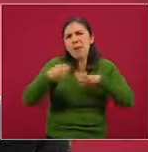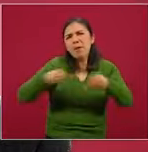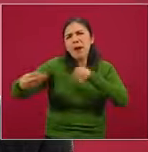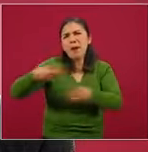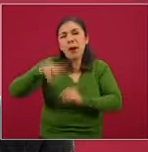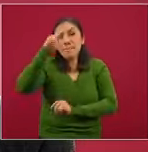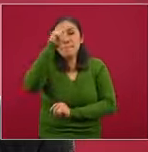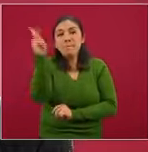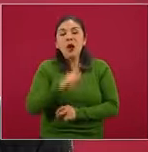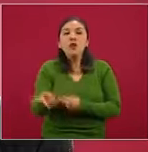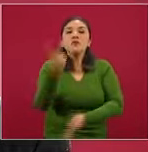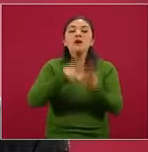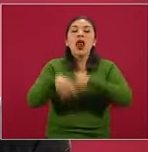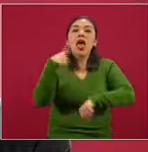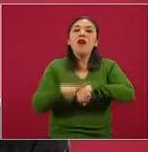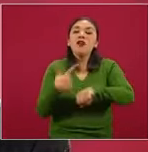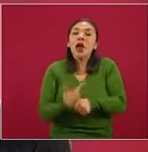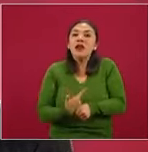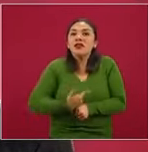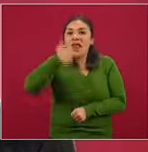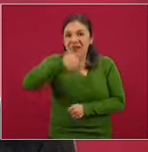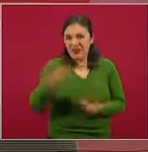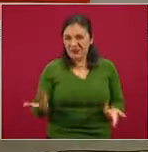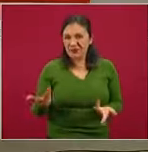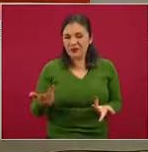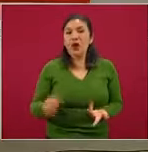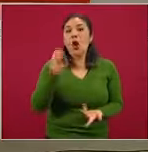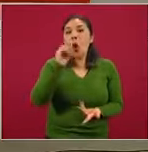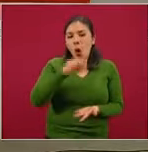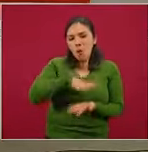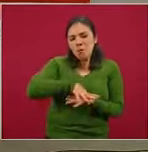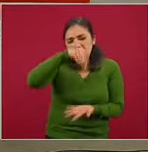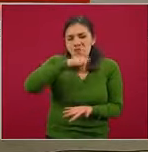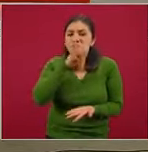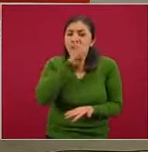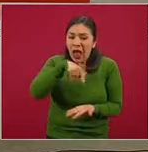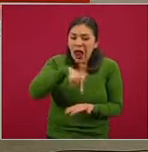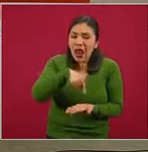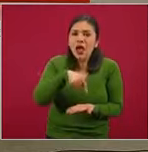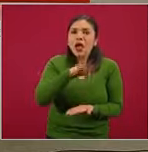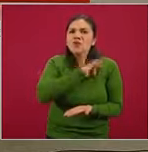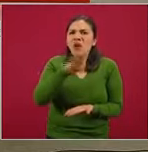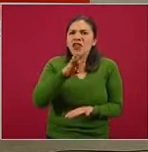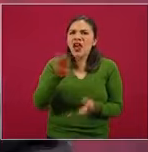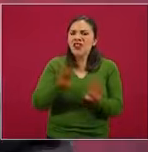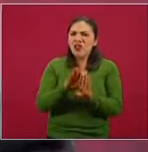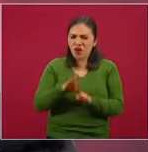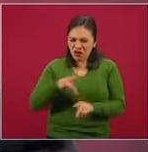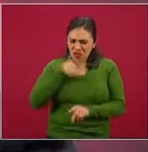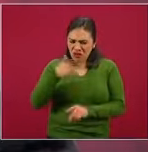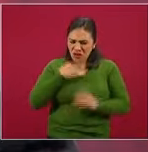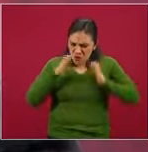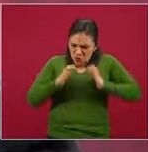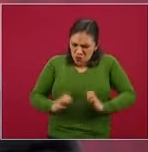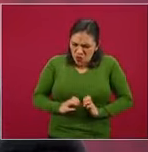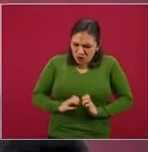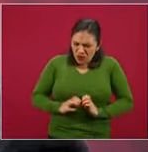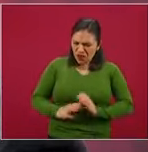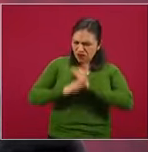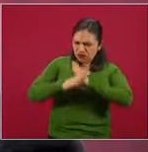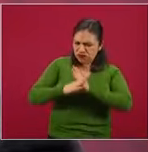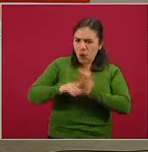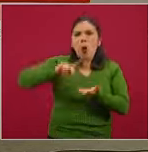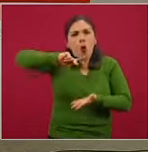generar enfermedad grave. O bien podrían confundir al sistema inmune y volver a